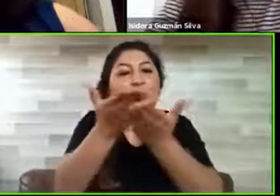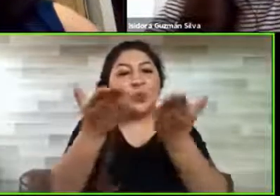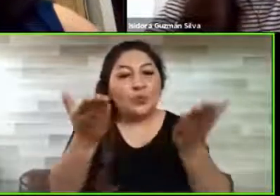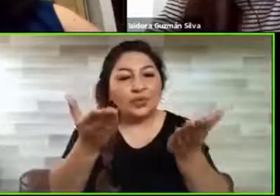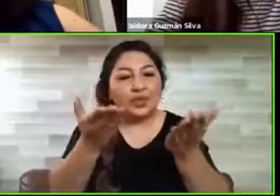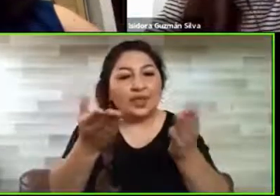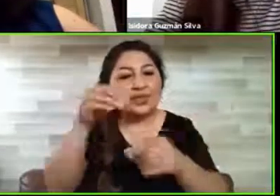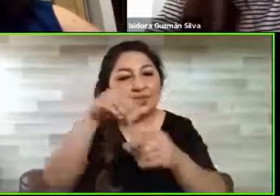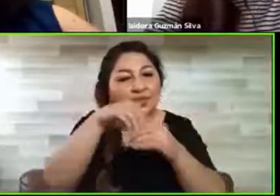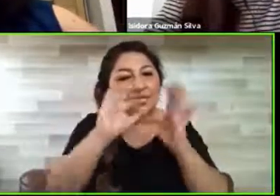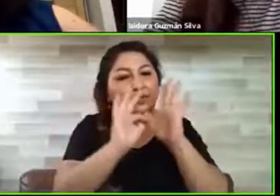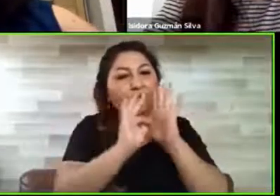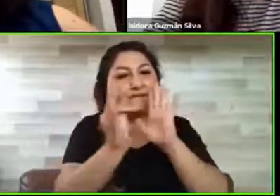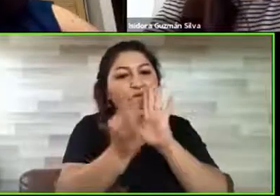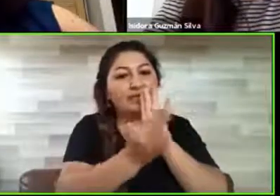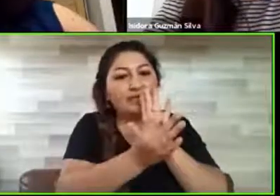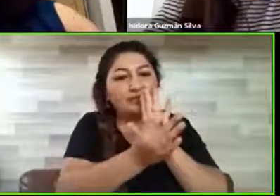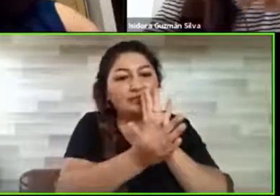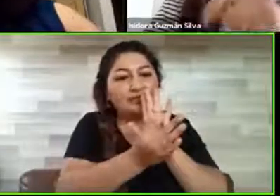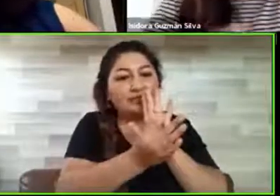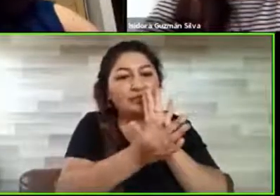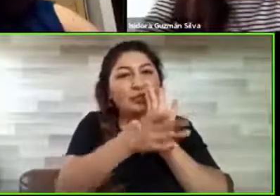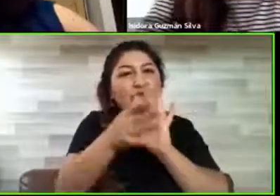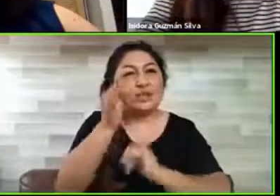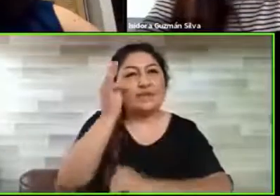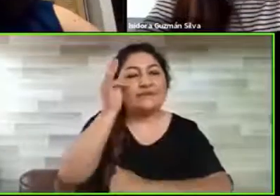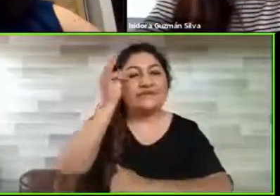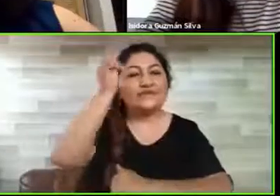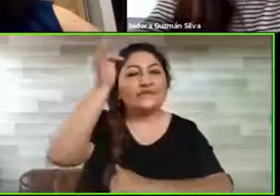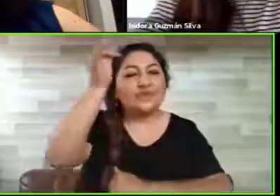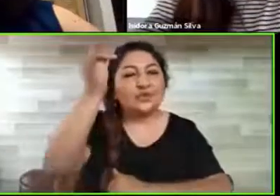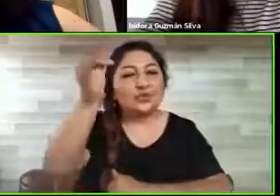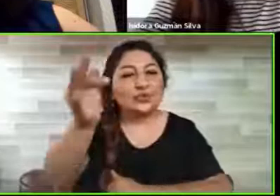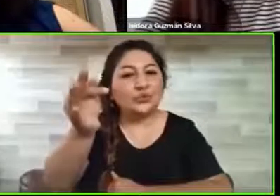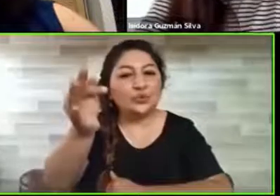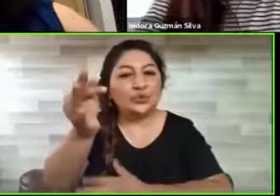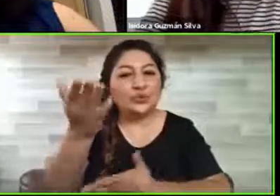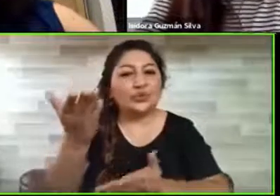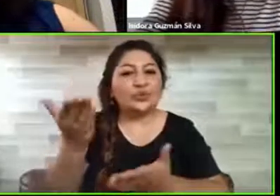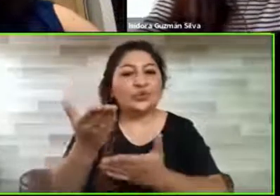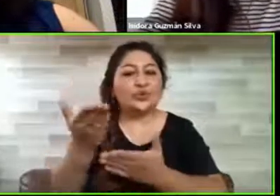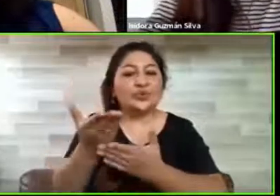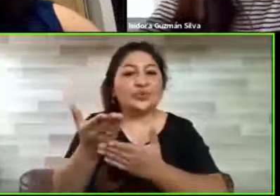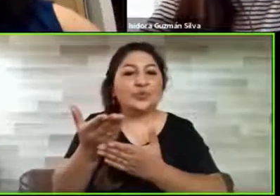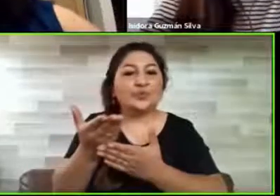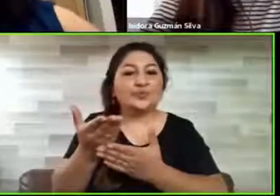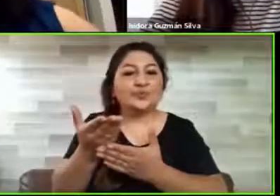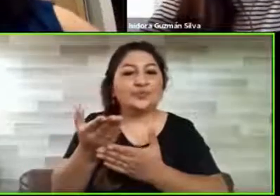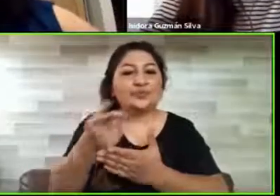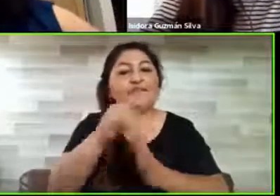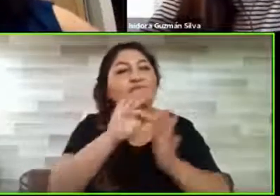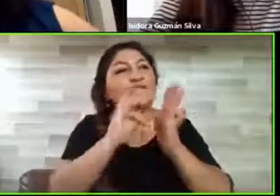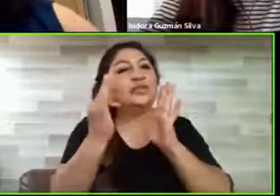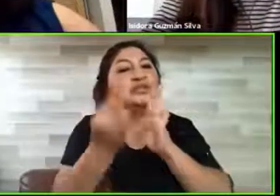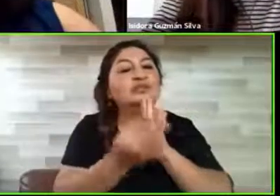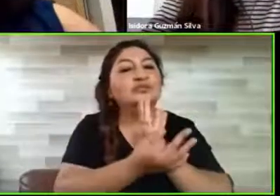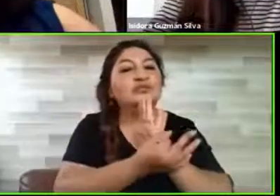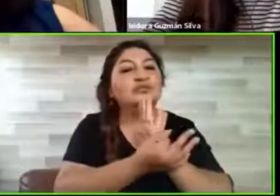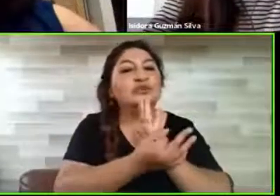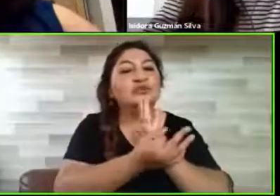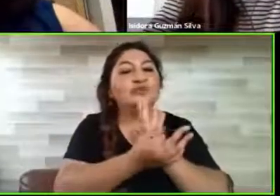tú mismas se proyecta en el futuro con su fundación o con tu